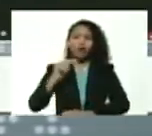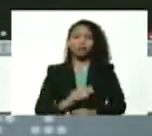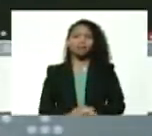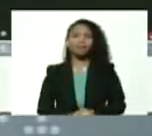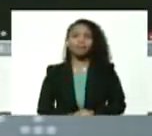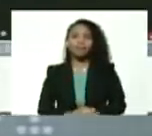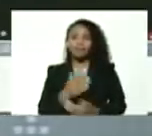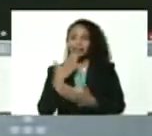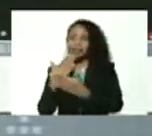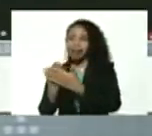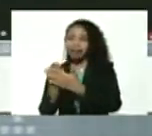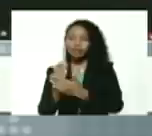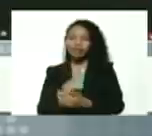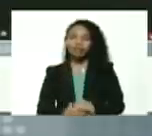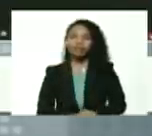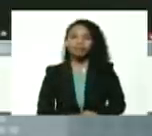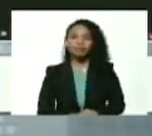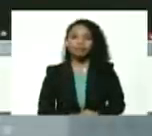nunca, gracias.